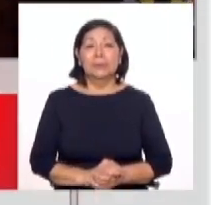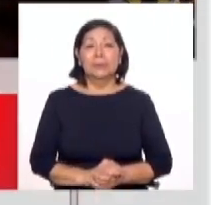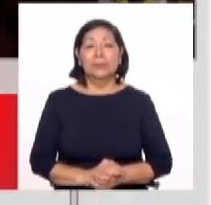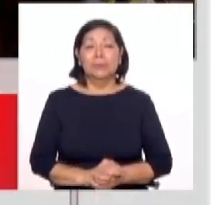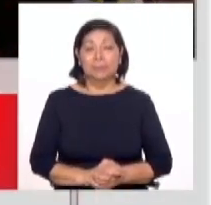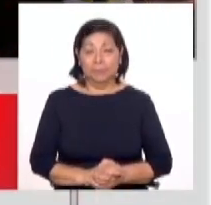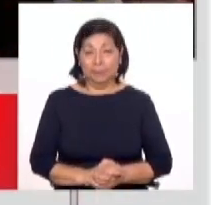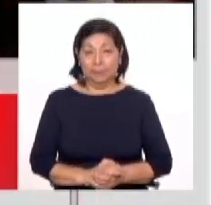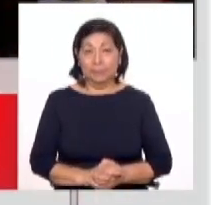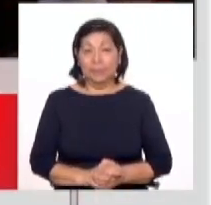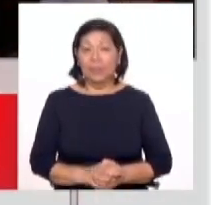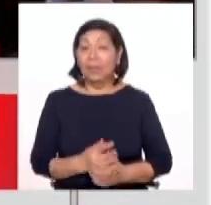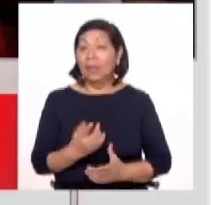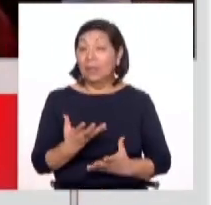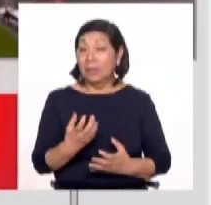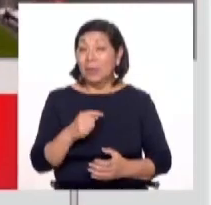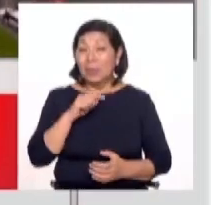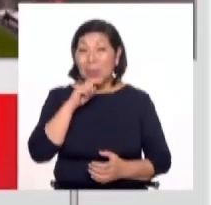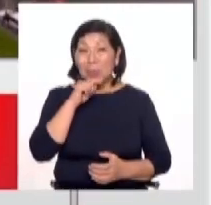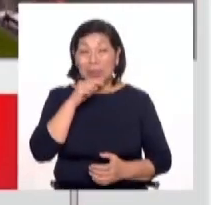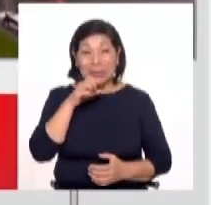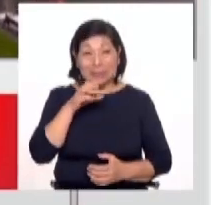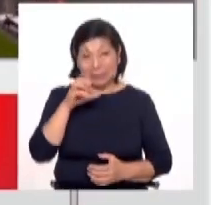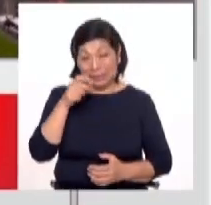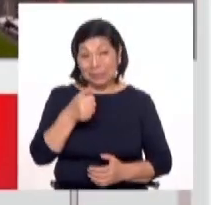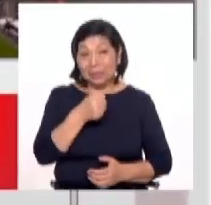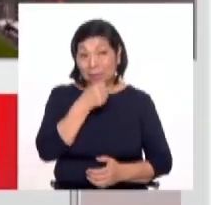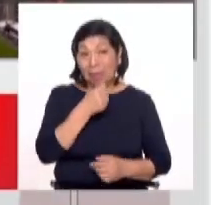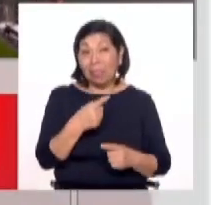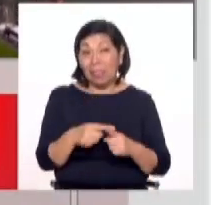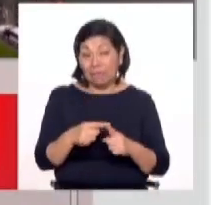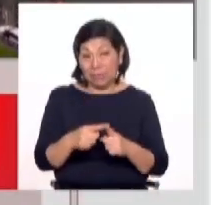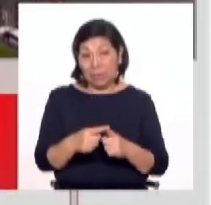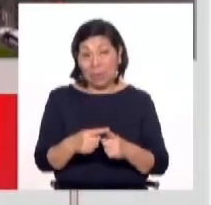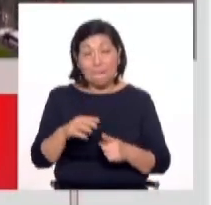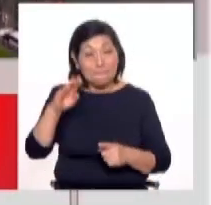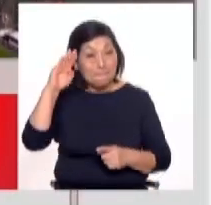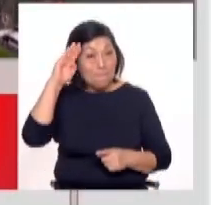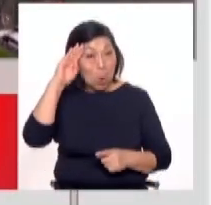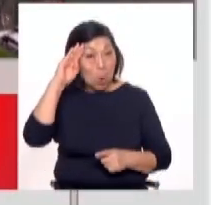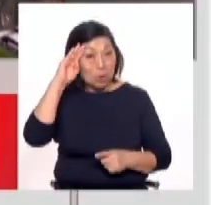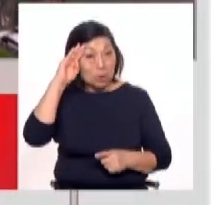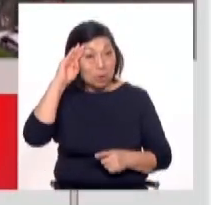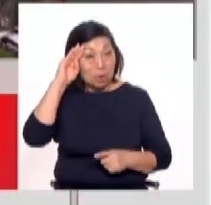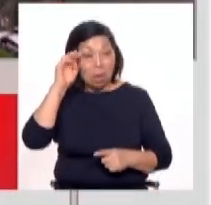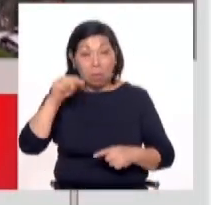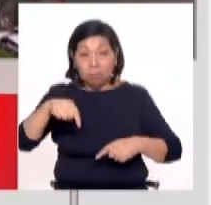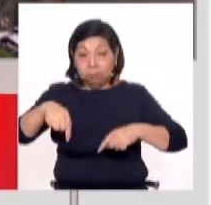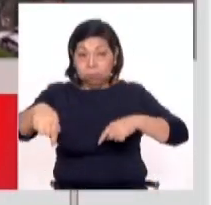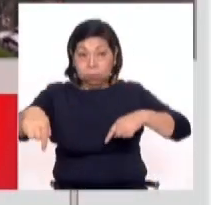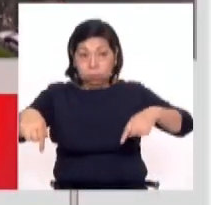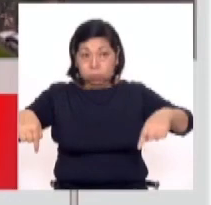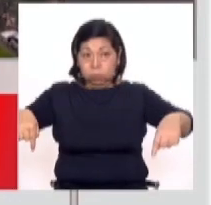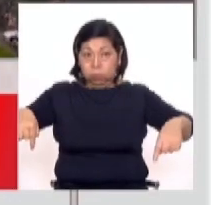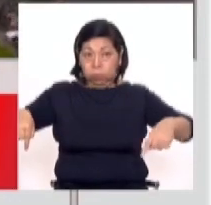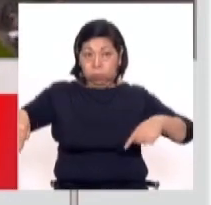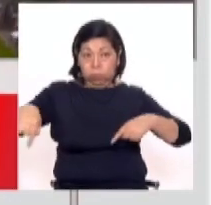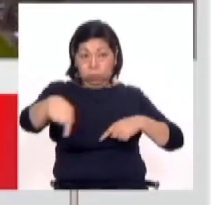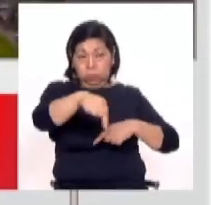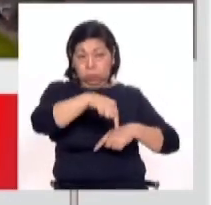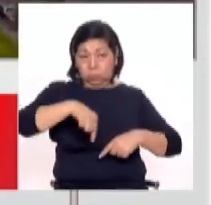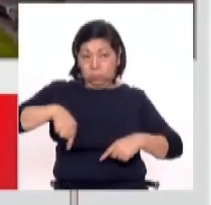Omar Mer Fernanda, una acotación también hay que mencionarles de que acá hay diversas unidades de la policía que se van a desplegar a lo largo